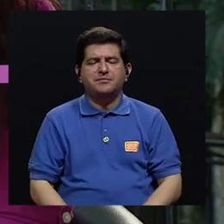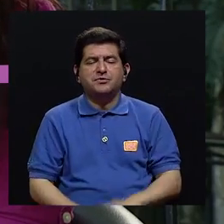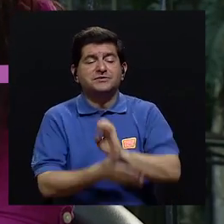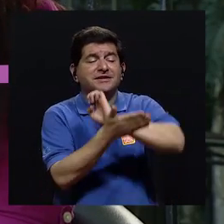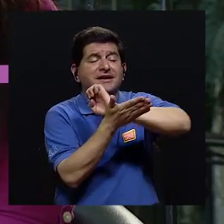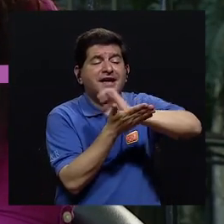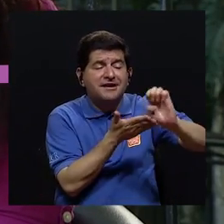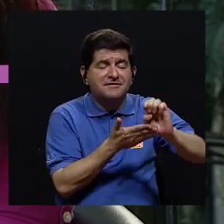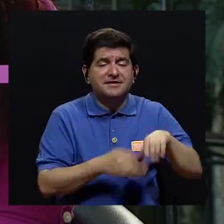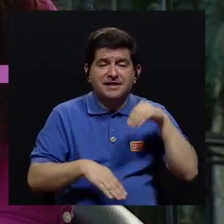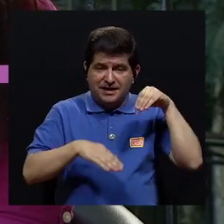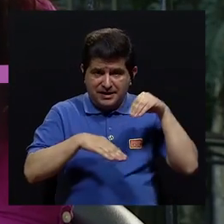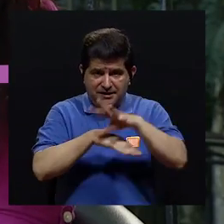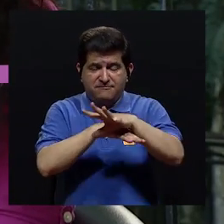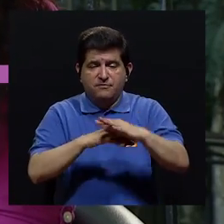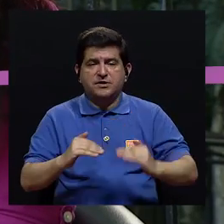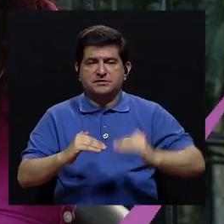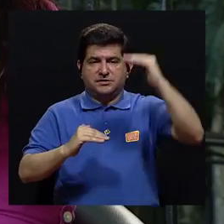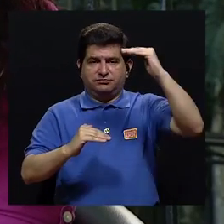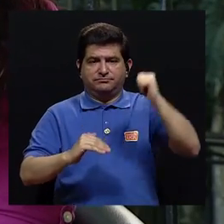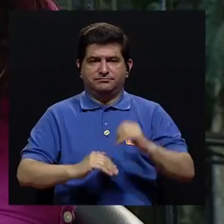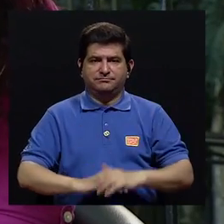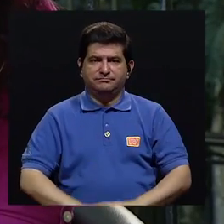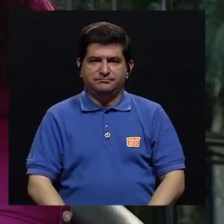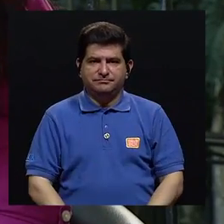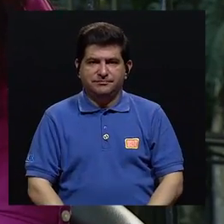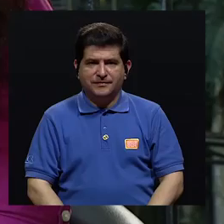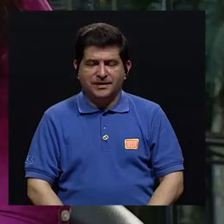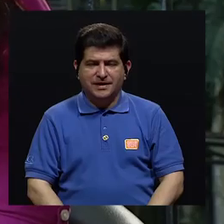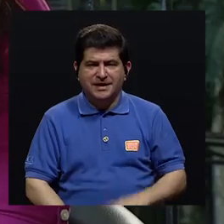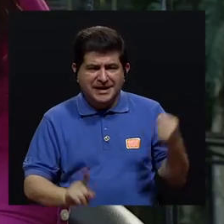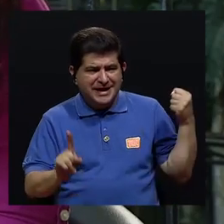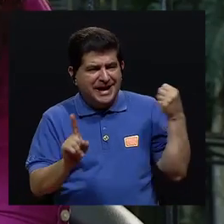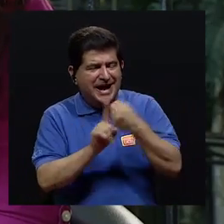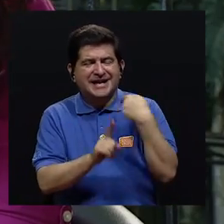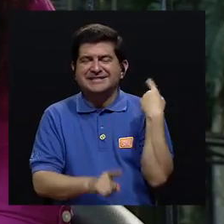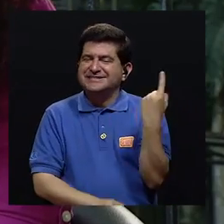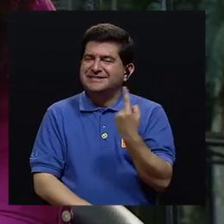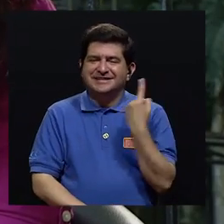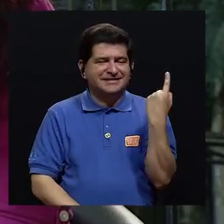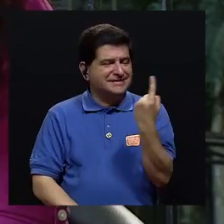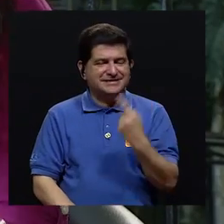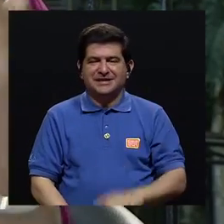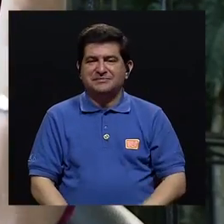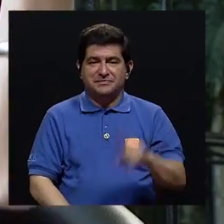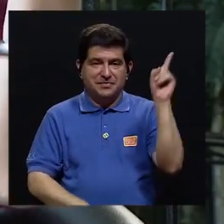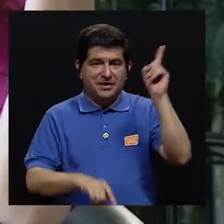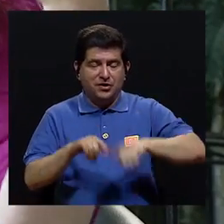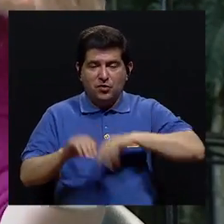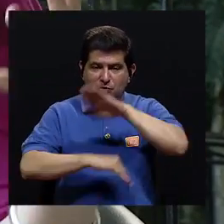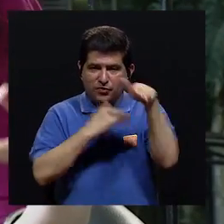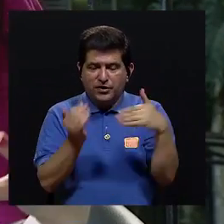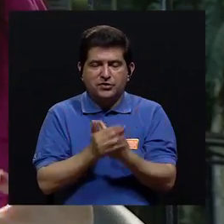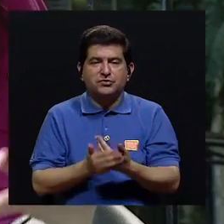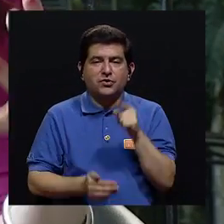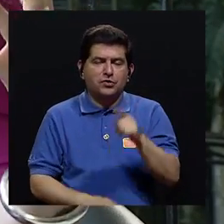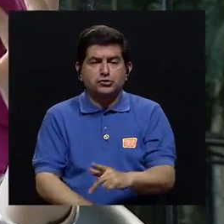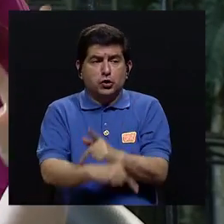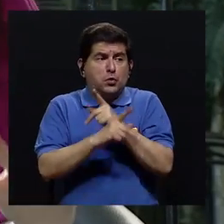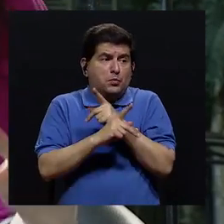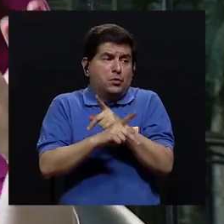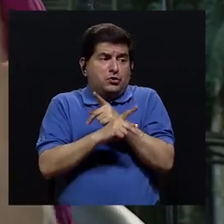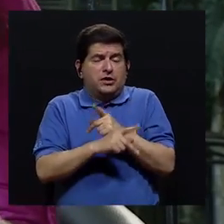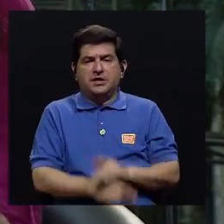evitar que esa consecuencia sea mayor. Los accidentes siempre los vamos a tener. O sea, no podemos caminar todos con una